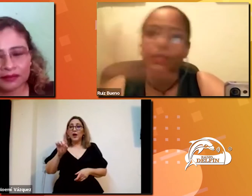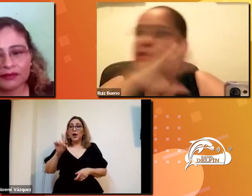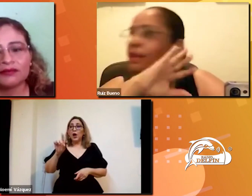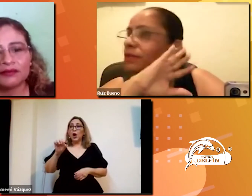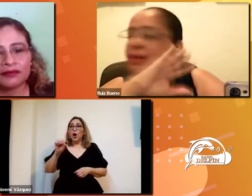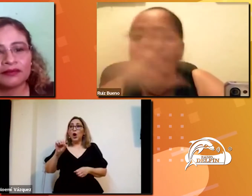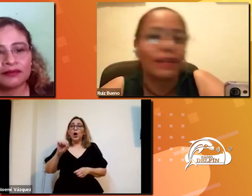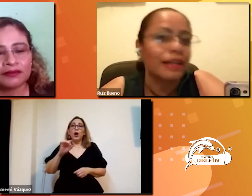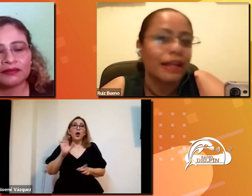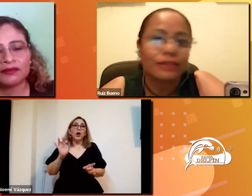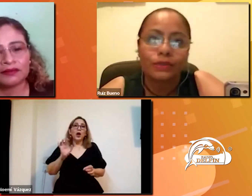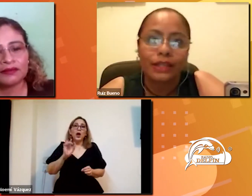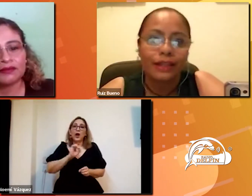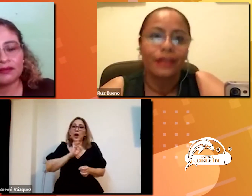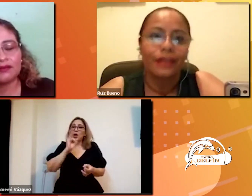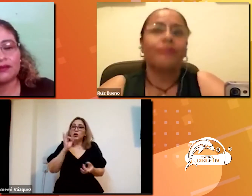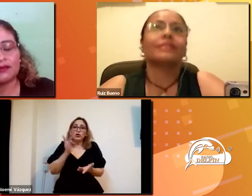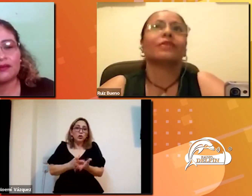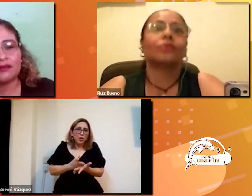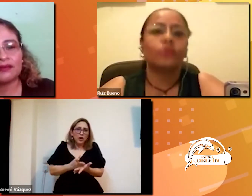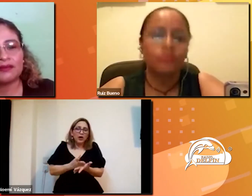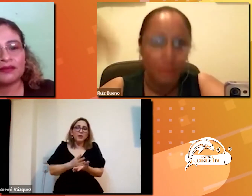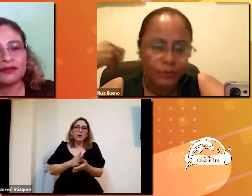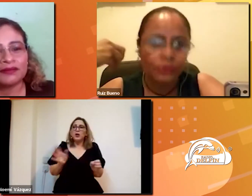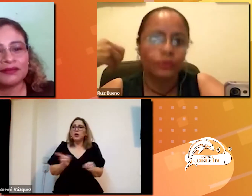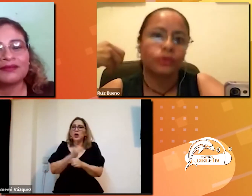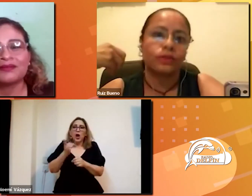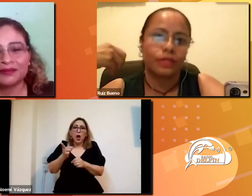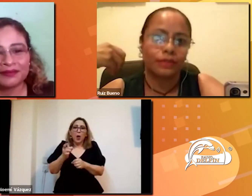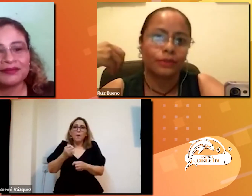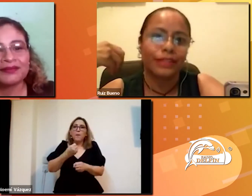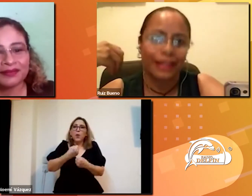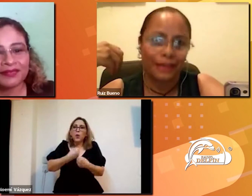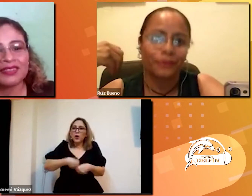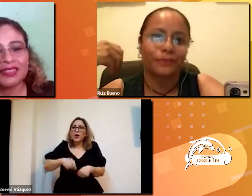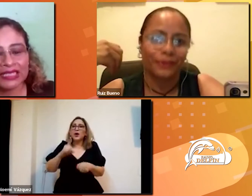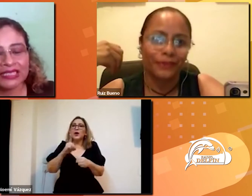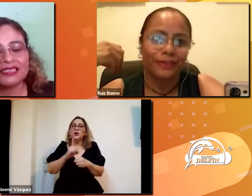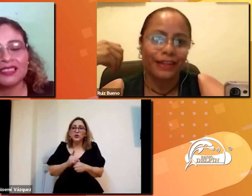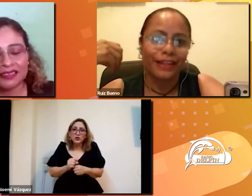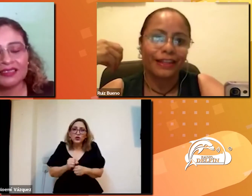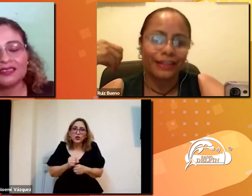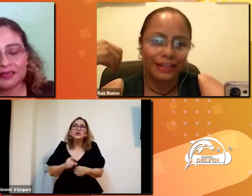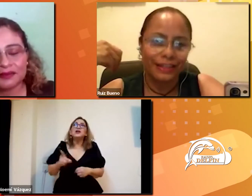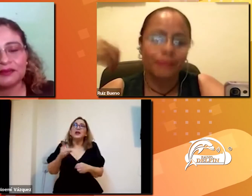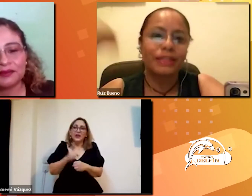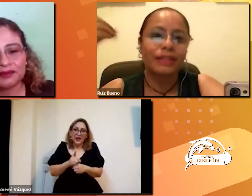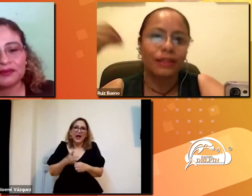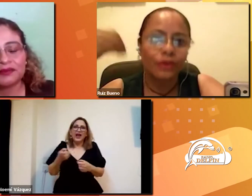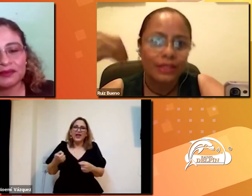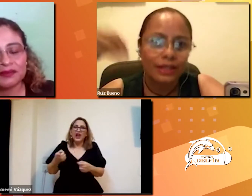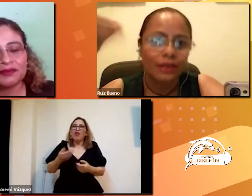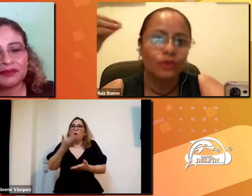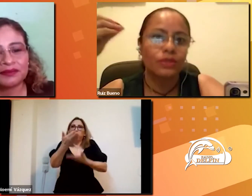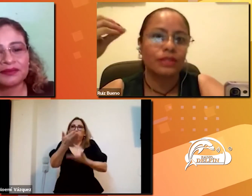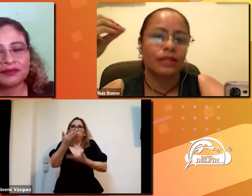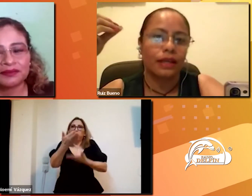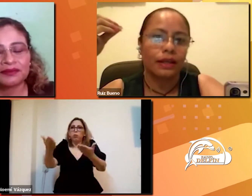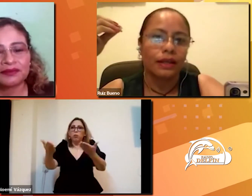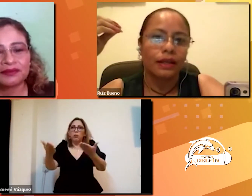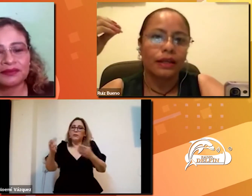No necesitamos a veces ni la sociedad, a veces nosotros mismos somos los que nos hacemos el daño, ¿no? De estar pensando, de